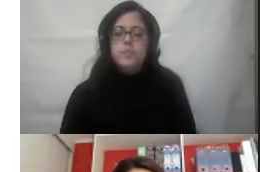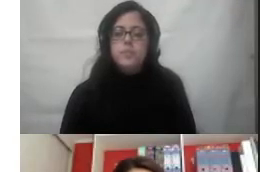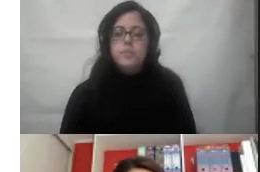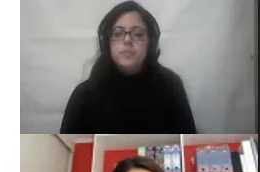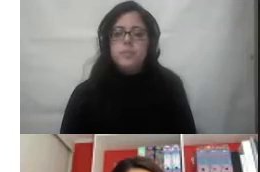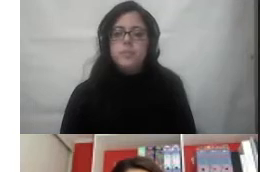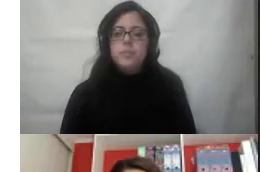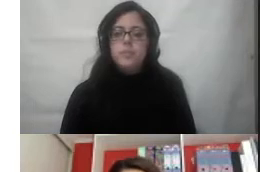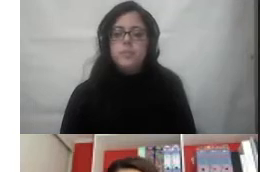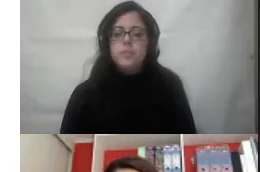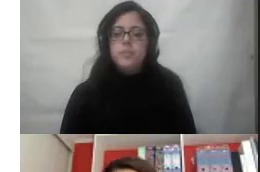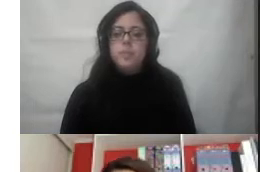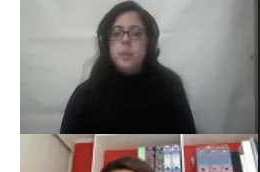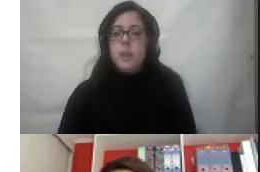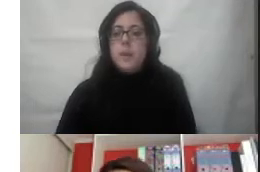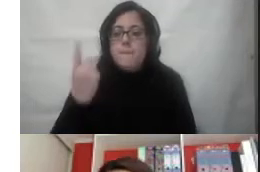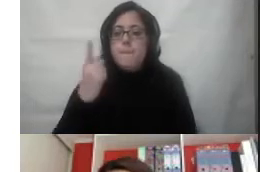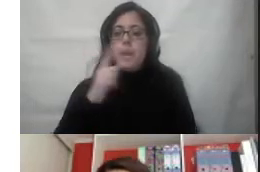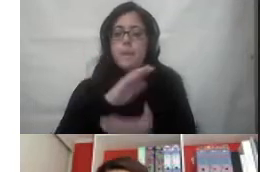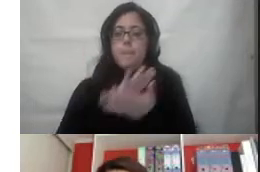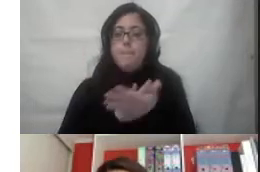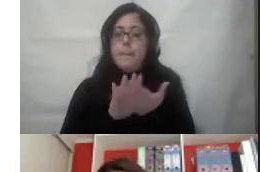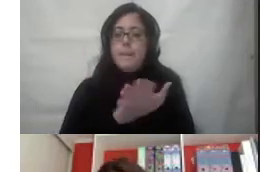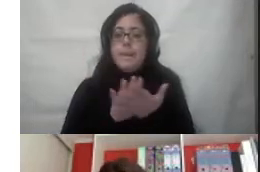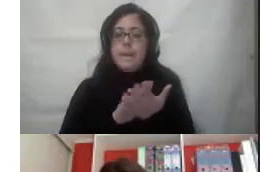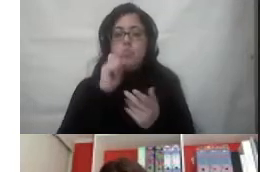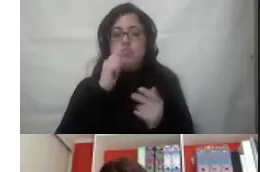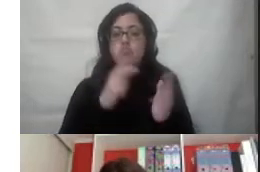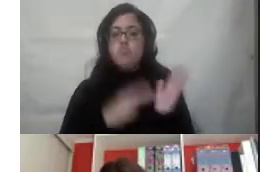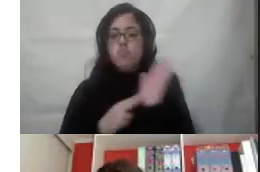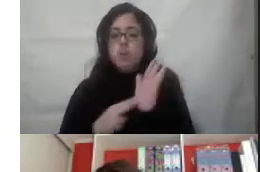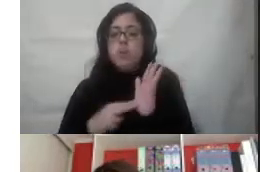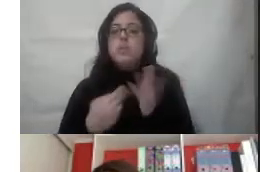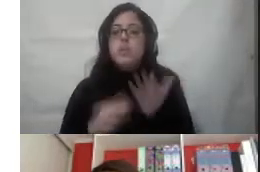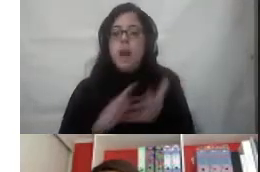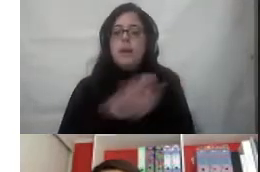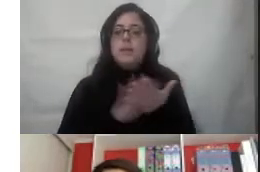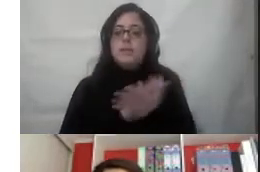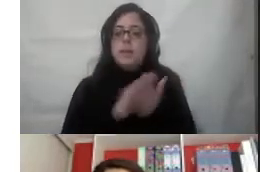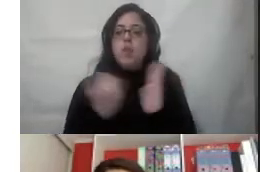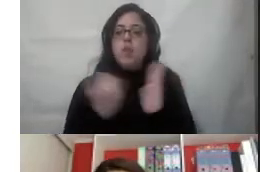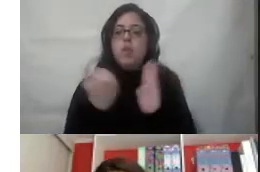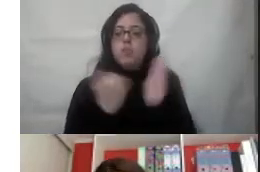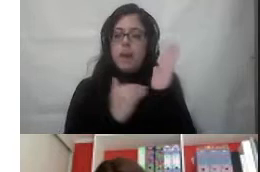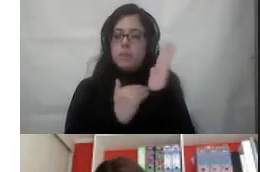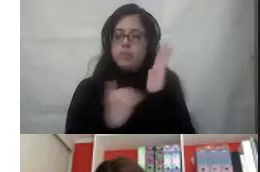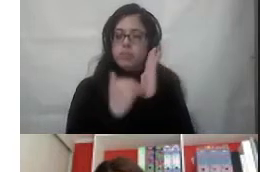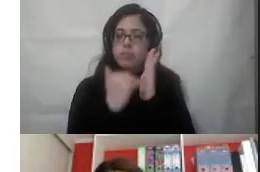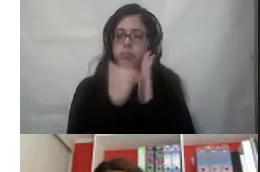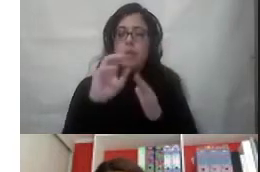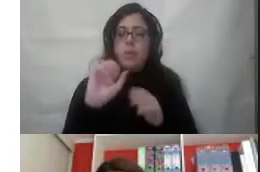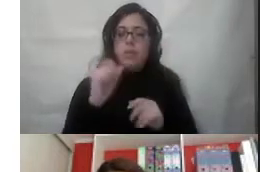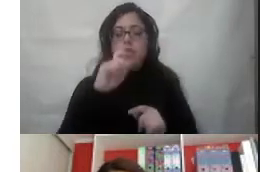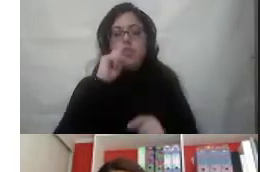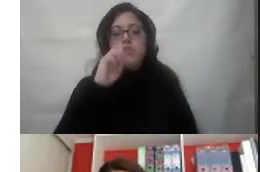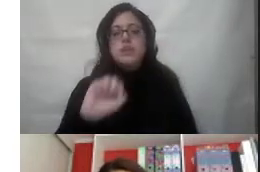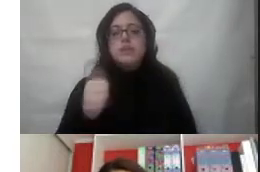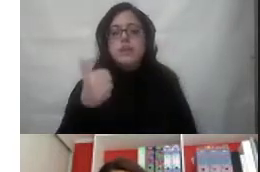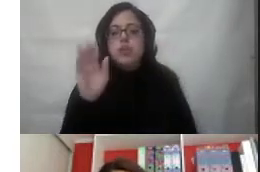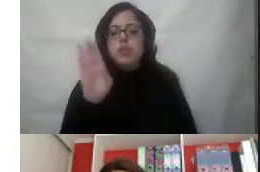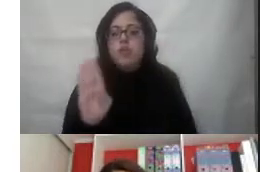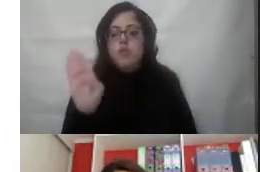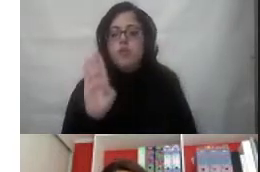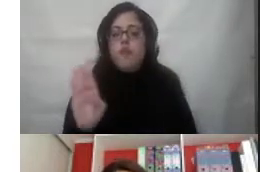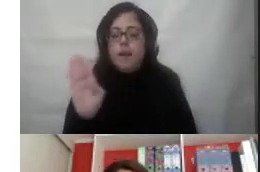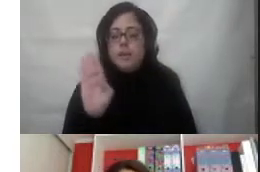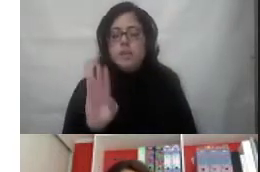un primer ejemplo, vamos a presentar ejemplos de distintos niveles. Este primer ejemplo es de sexto básico, ya el